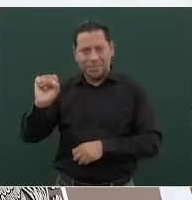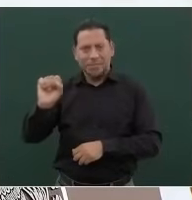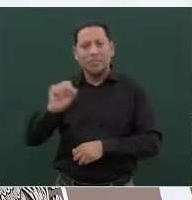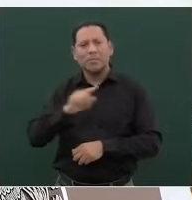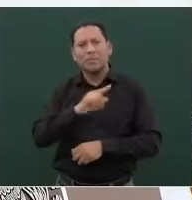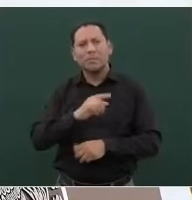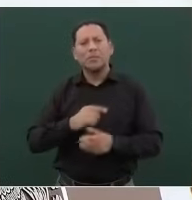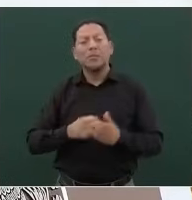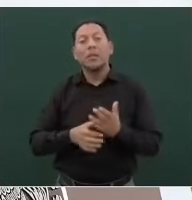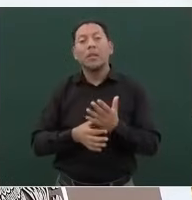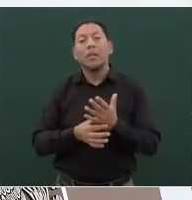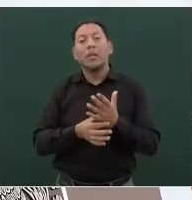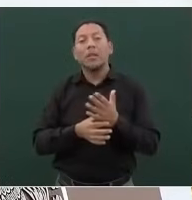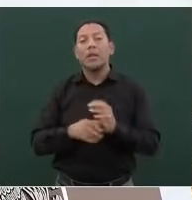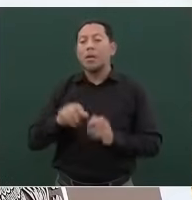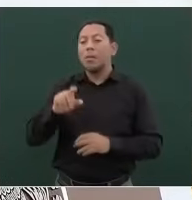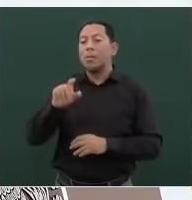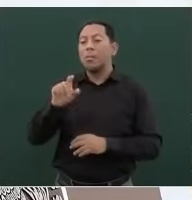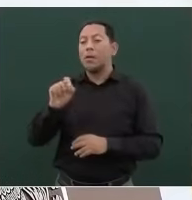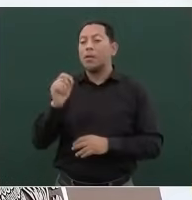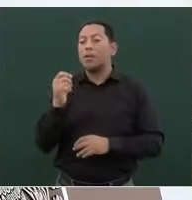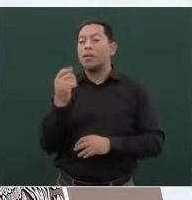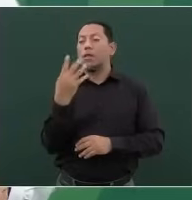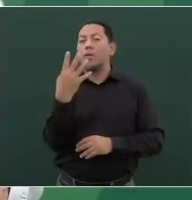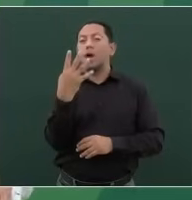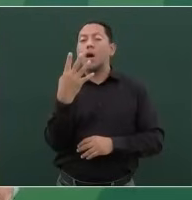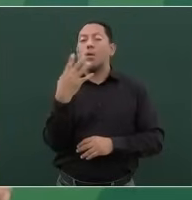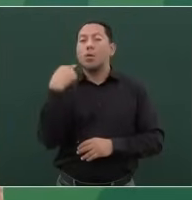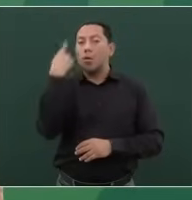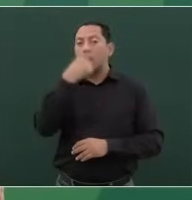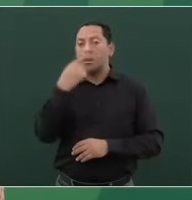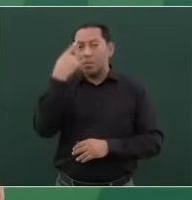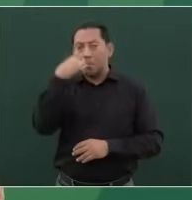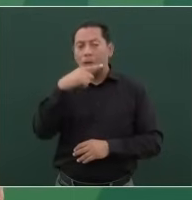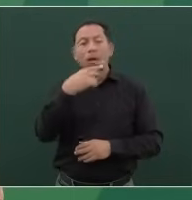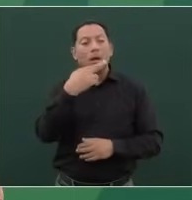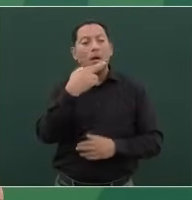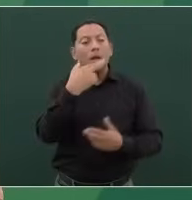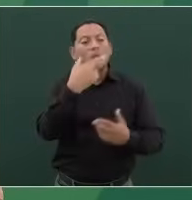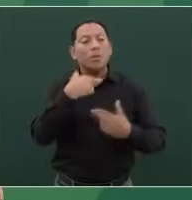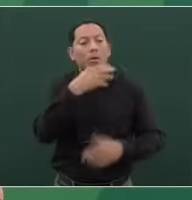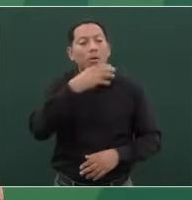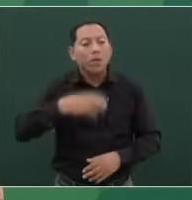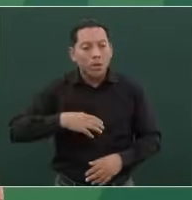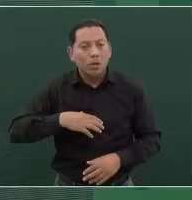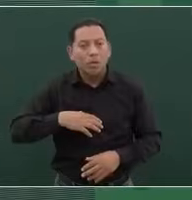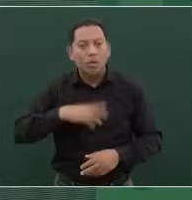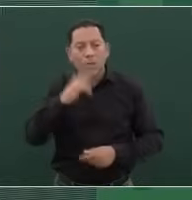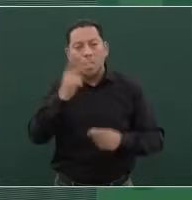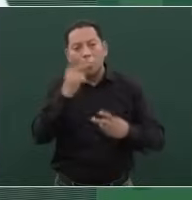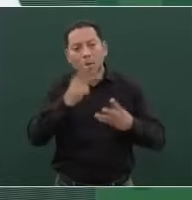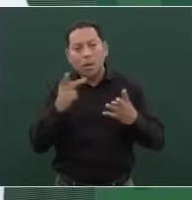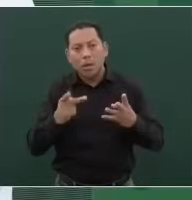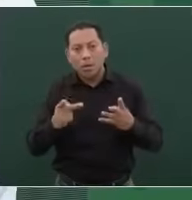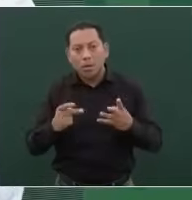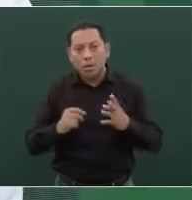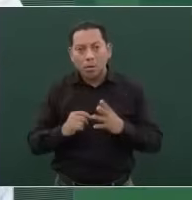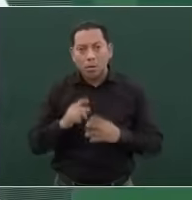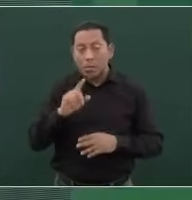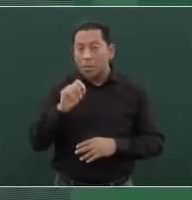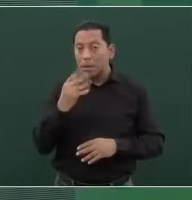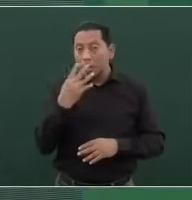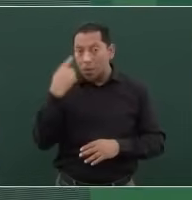Te doy 24 horas para que me contestes un cuestionario. Si no,